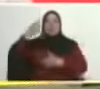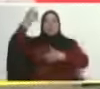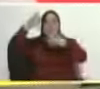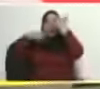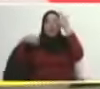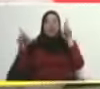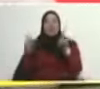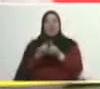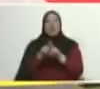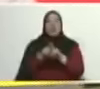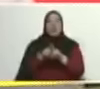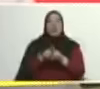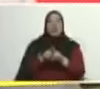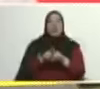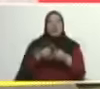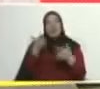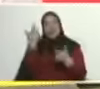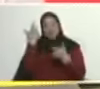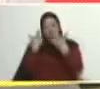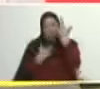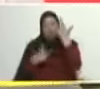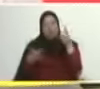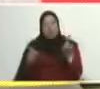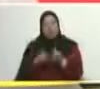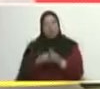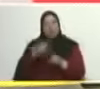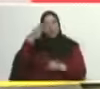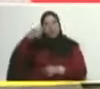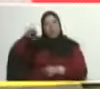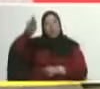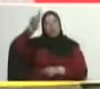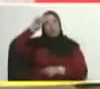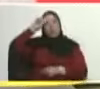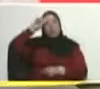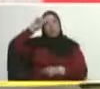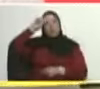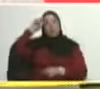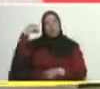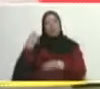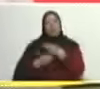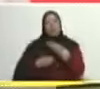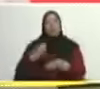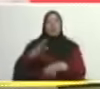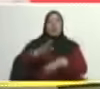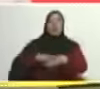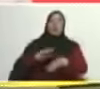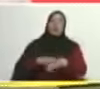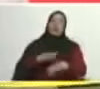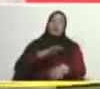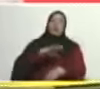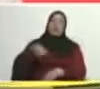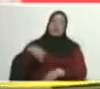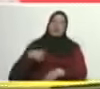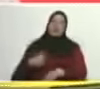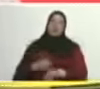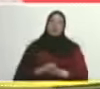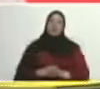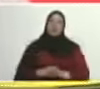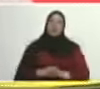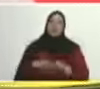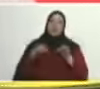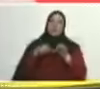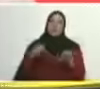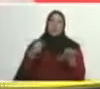Chávez Frías y el comandante en jefe Fidel Castro Ruz. Lo hacemos con el compromiso renovado de